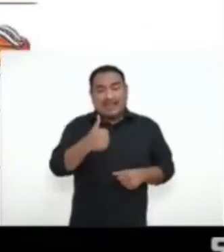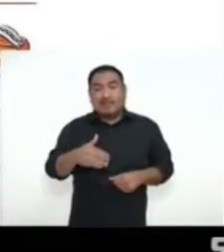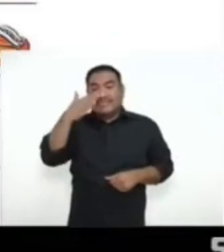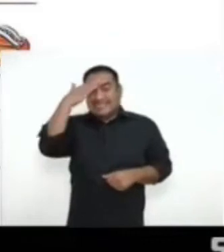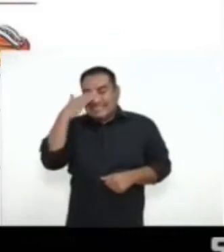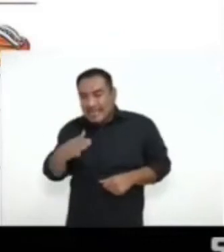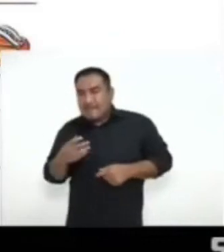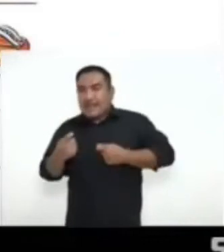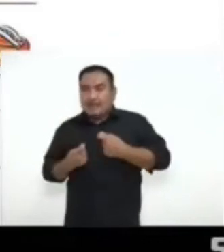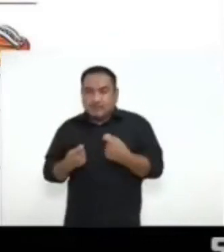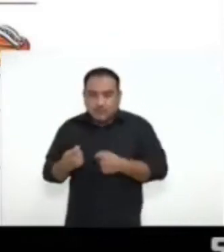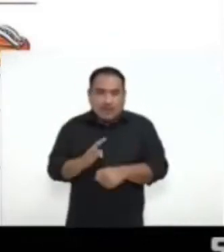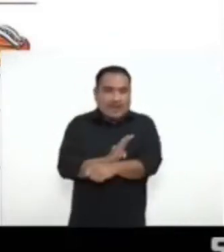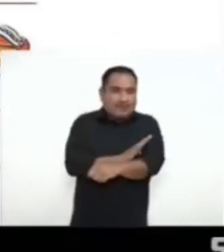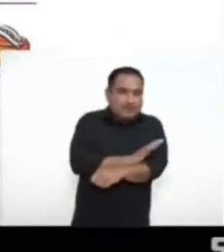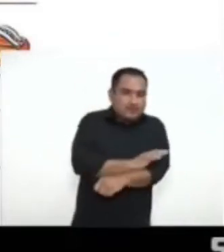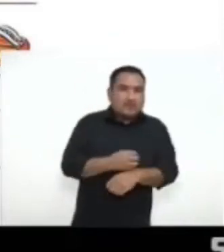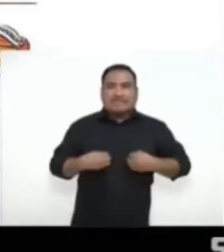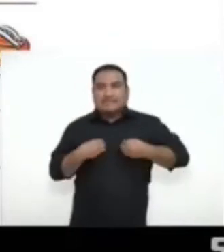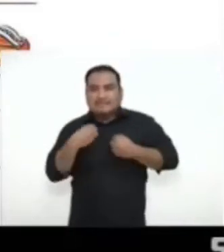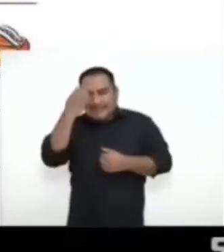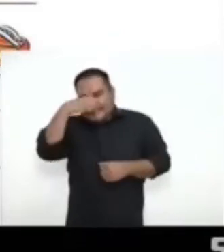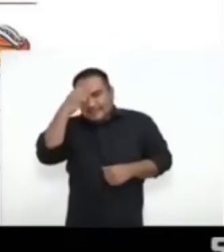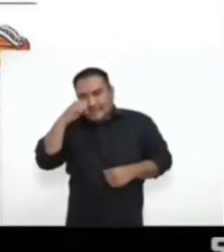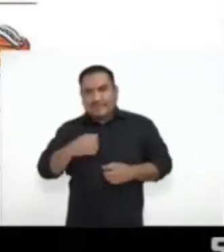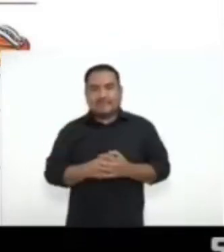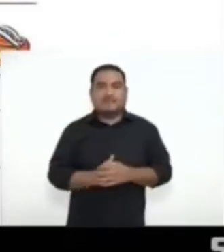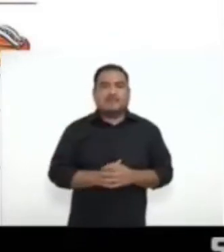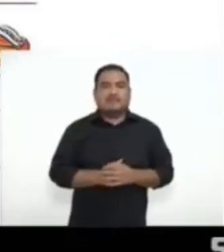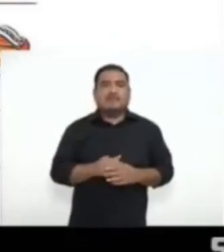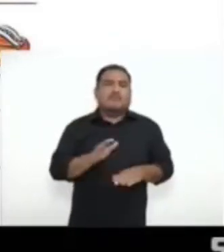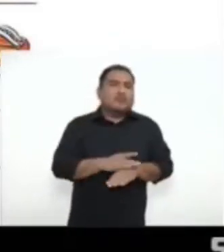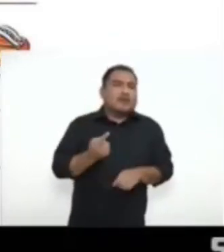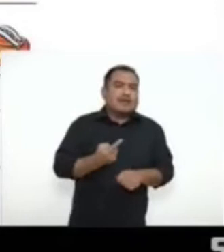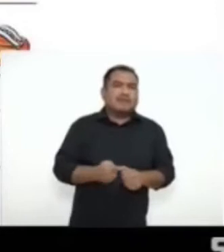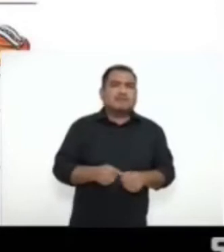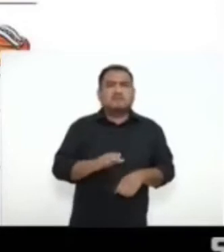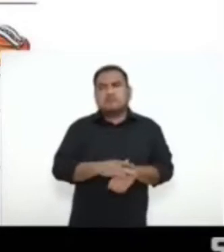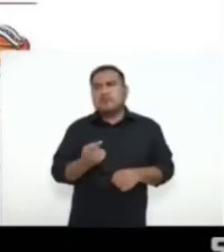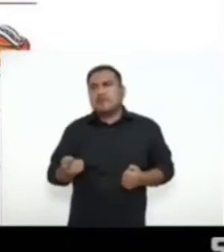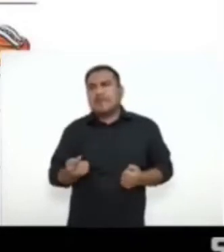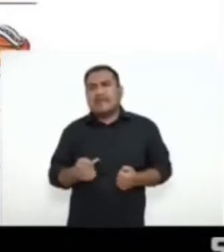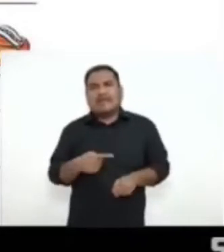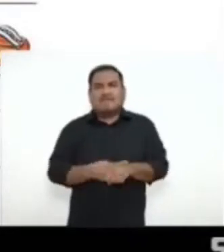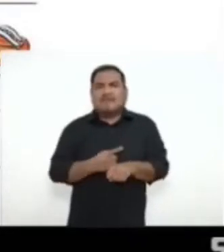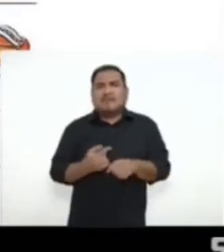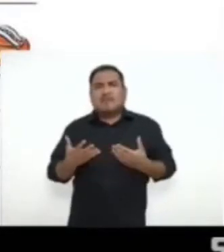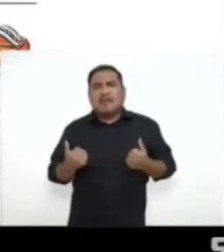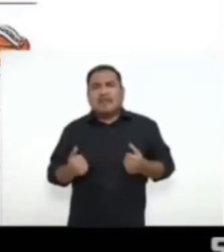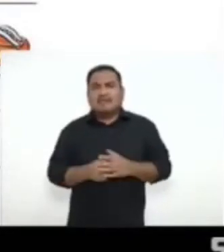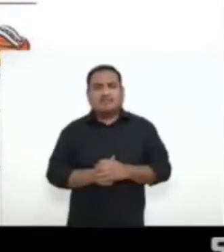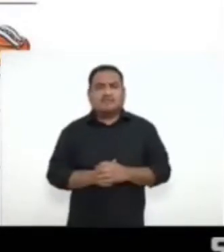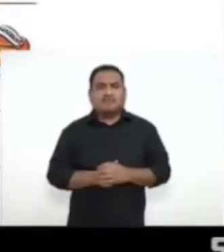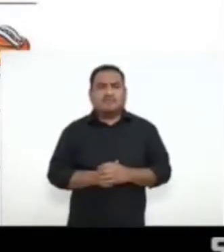nos enfermaremos. ¿Por qué? Porque quizás solamente tengamos alguna molestia, pero no nos vamos a